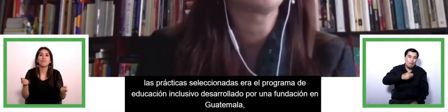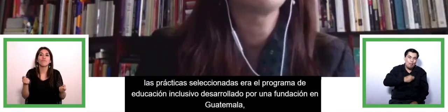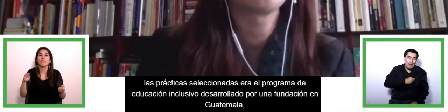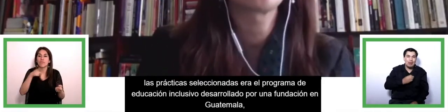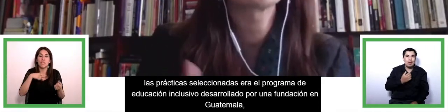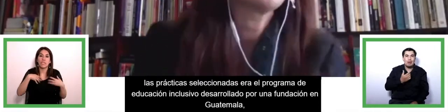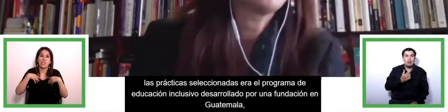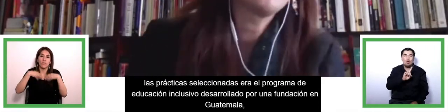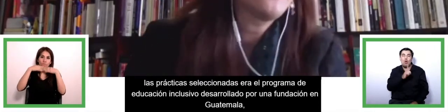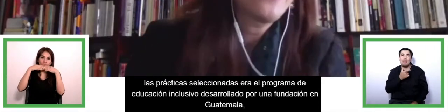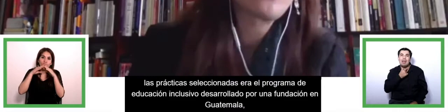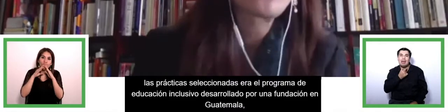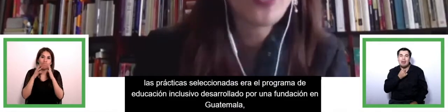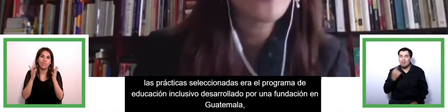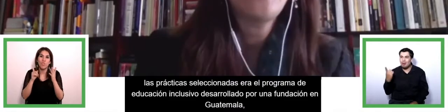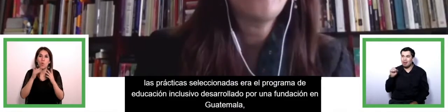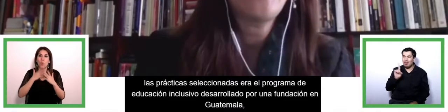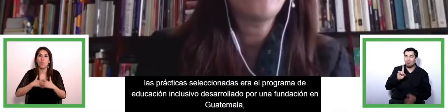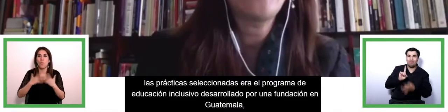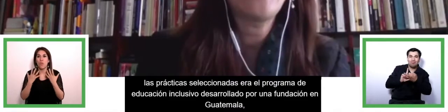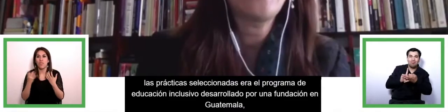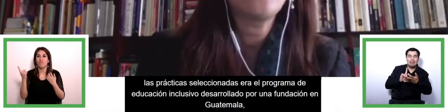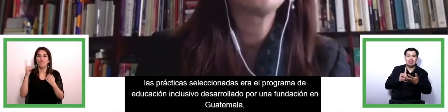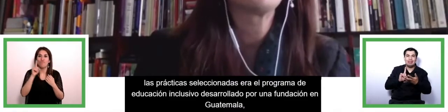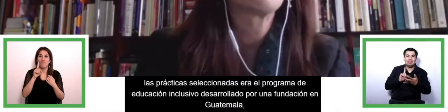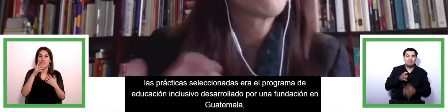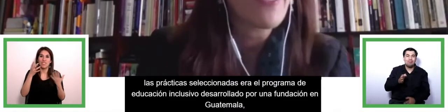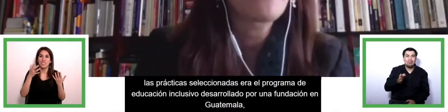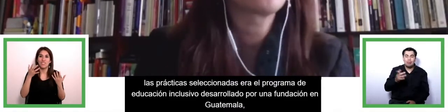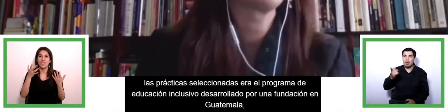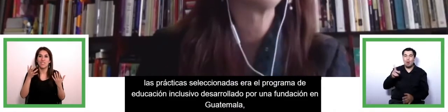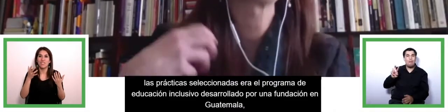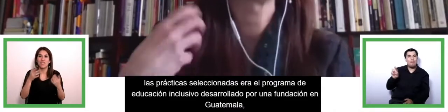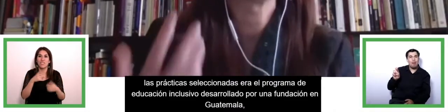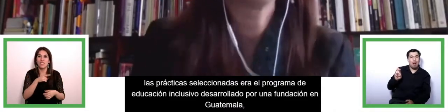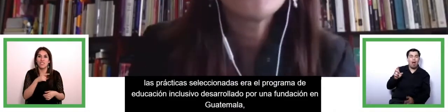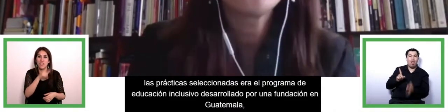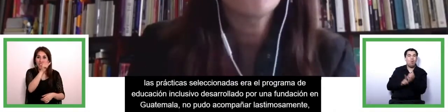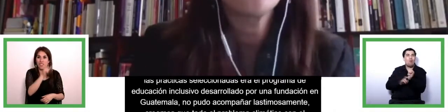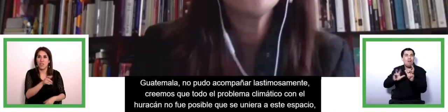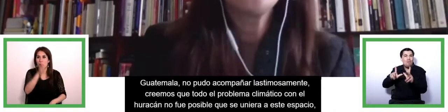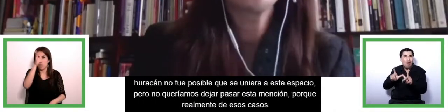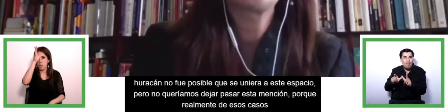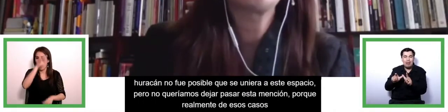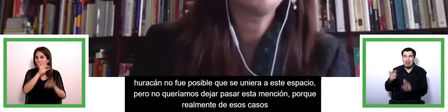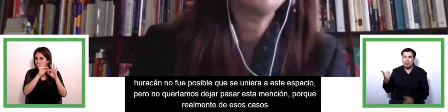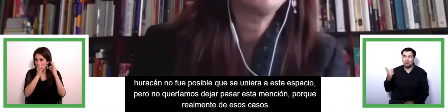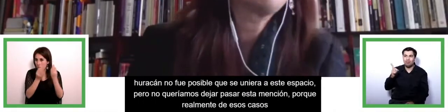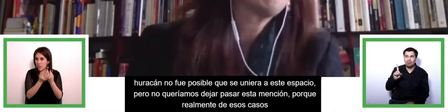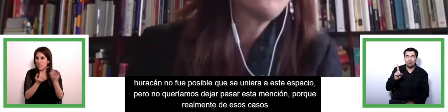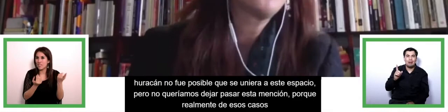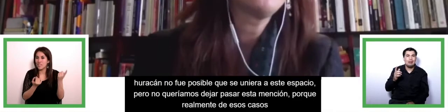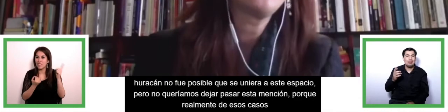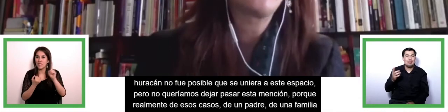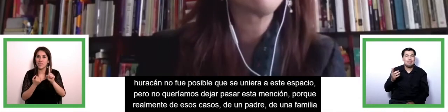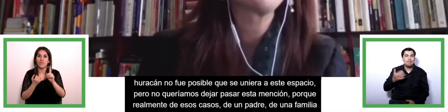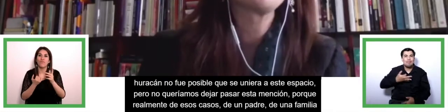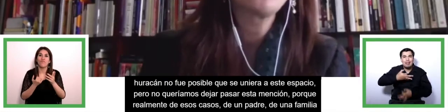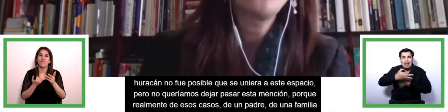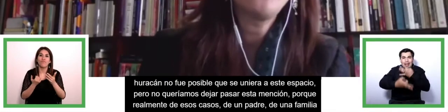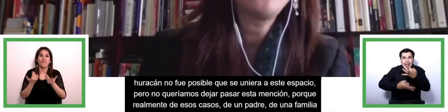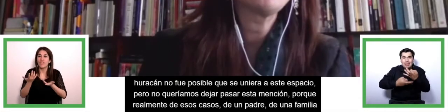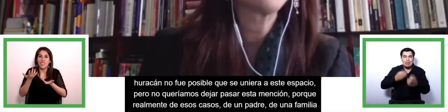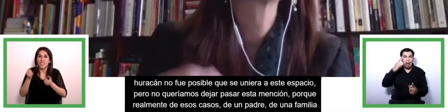de esos casos de un padre, de una familia que pone, digamos, como